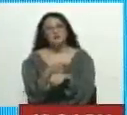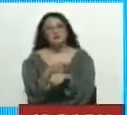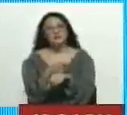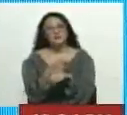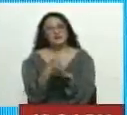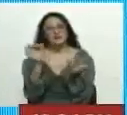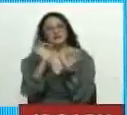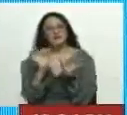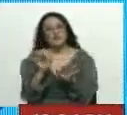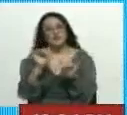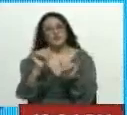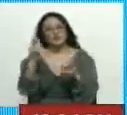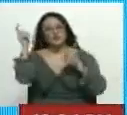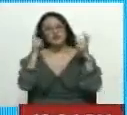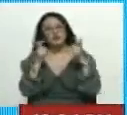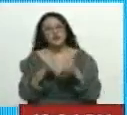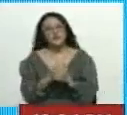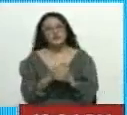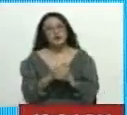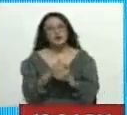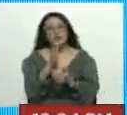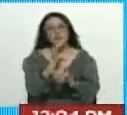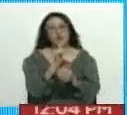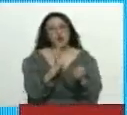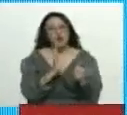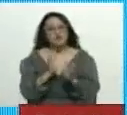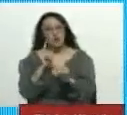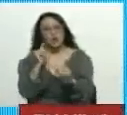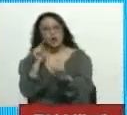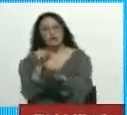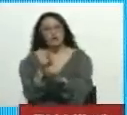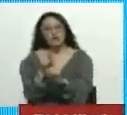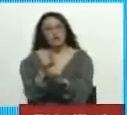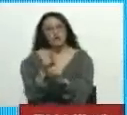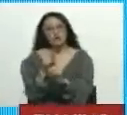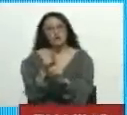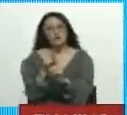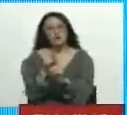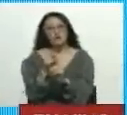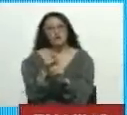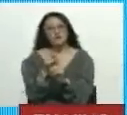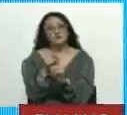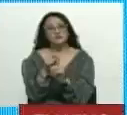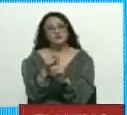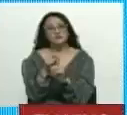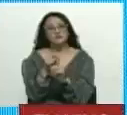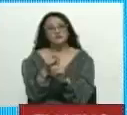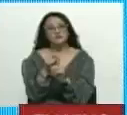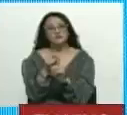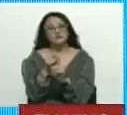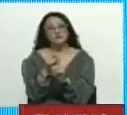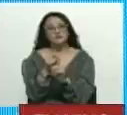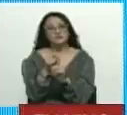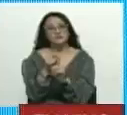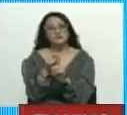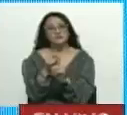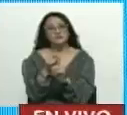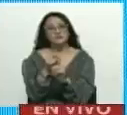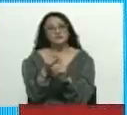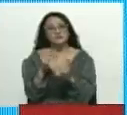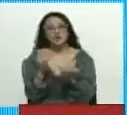la fórmula del comandante Chávez no se organizan para un fin determinado digamos débil